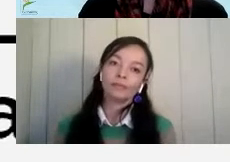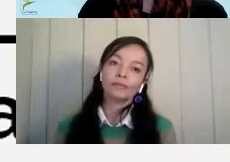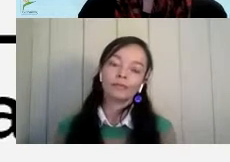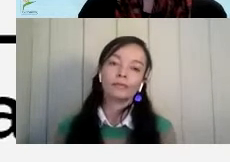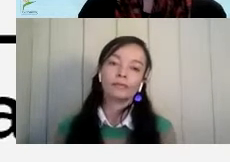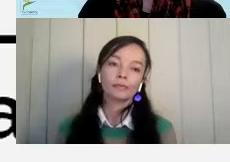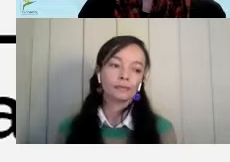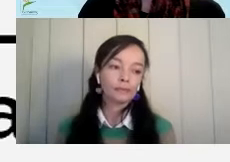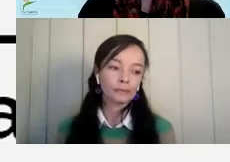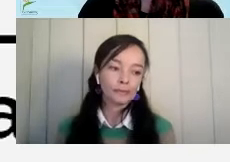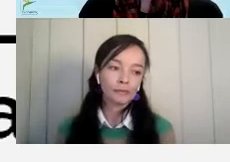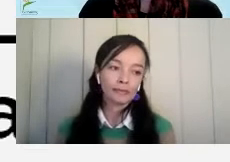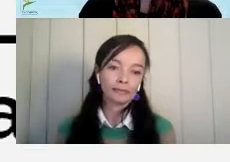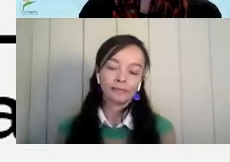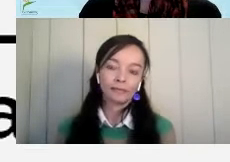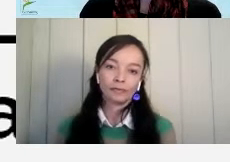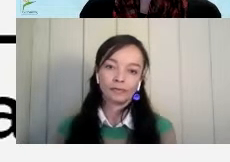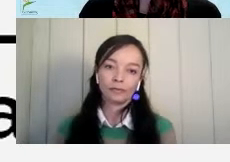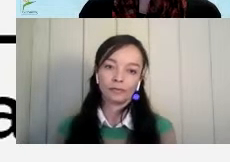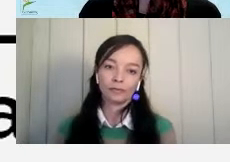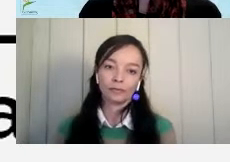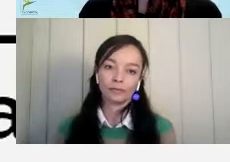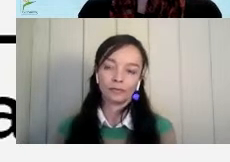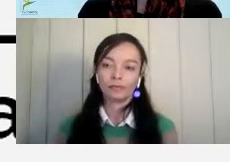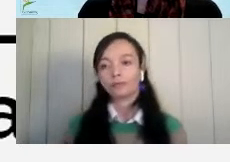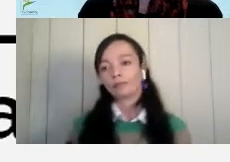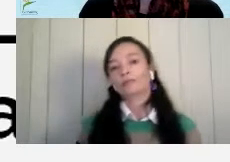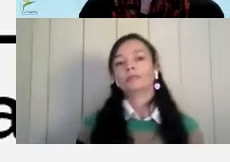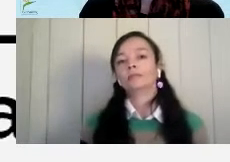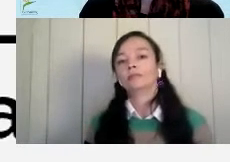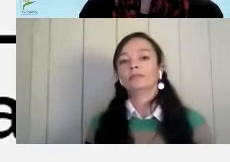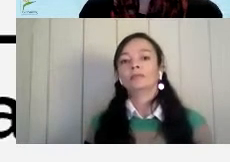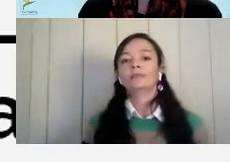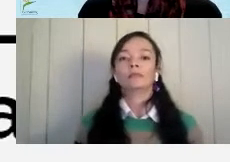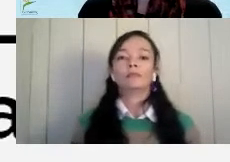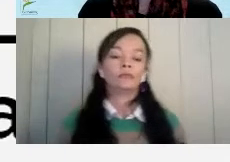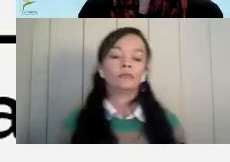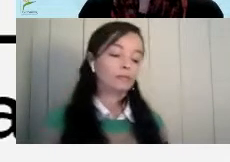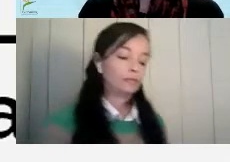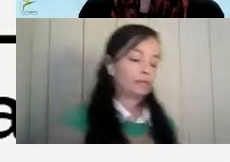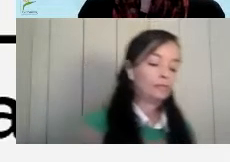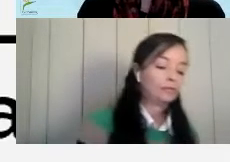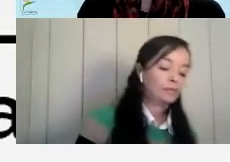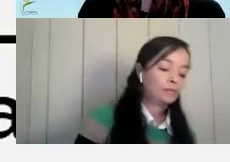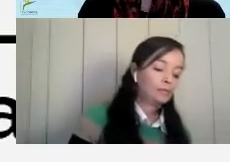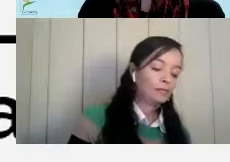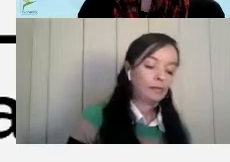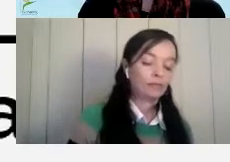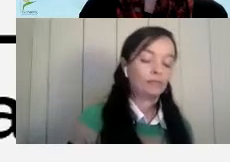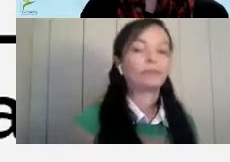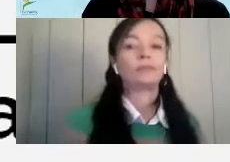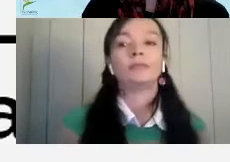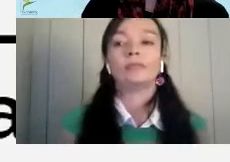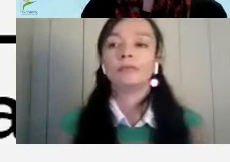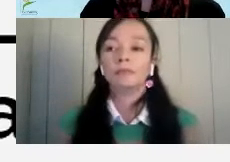señas, van a tener retrasos en el habla. Y es natural tener este concepto erróneo porque pensamos a lo